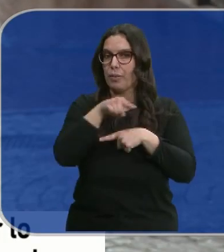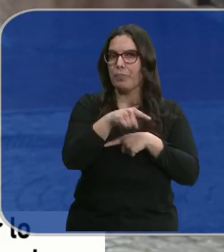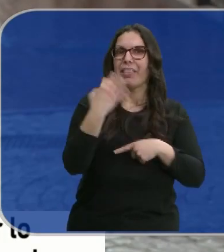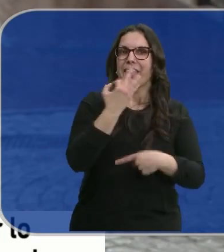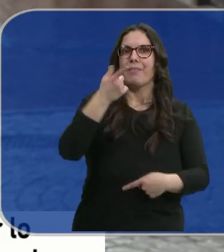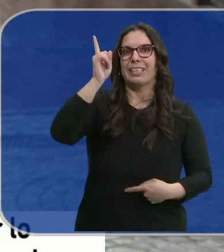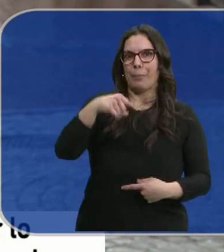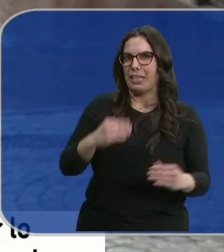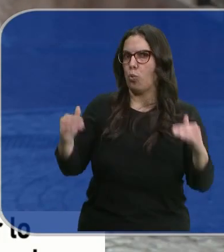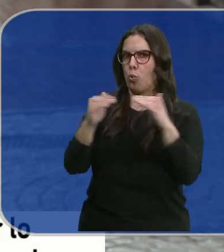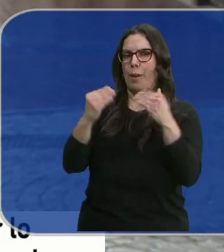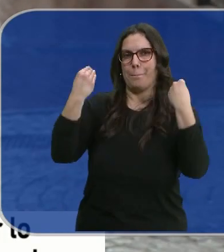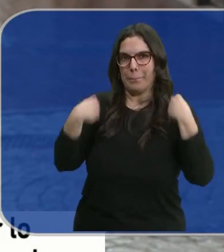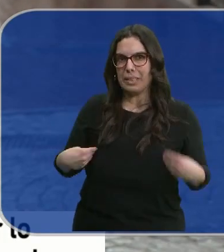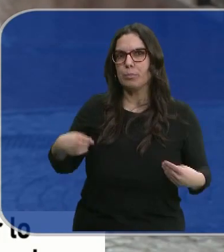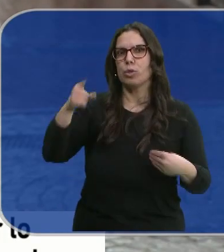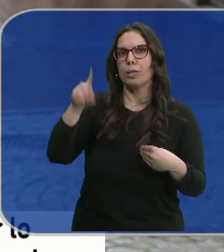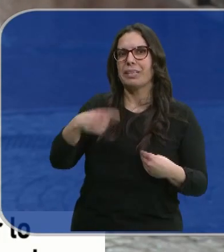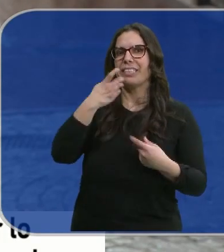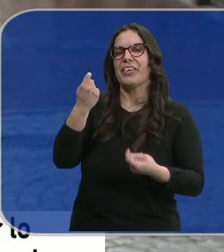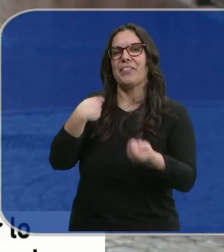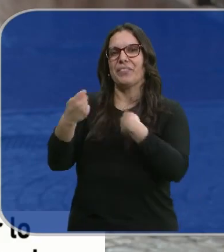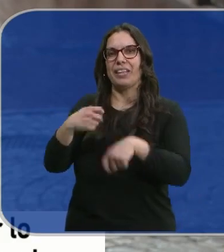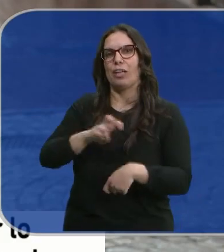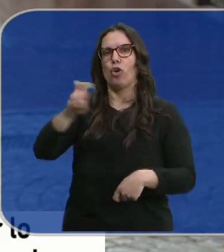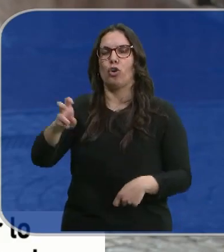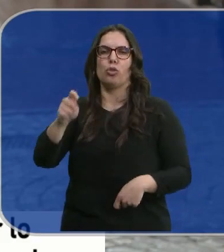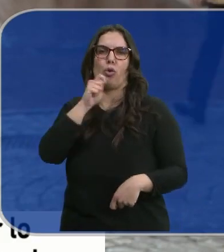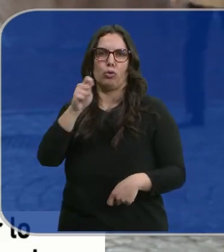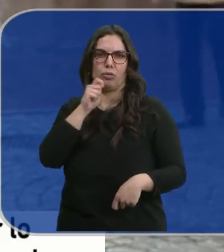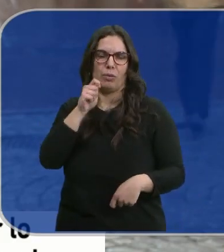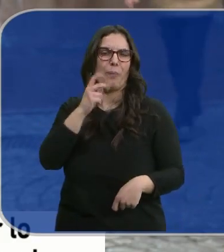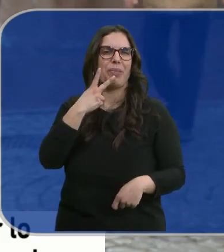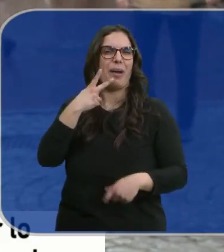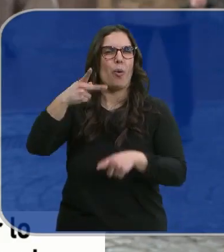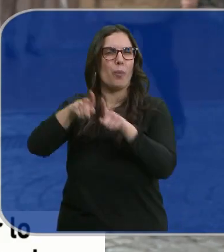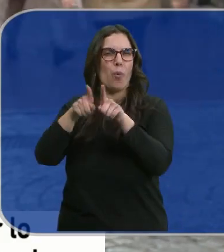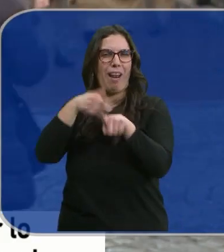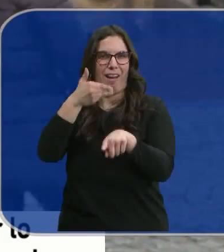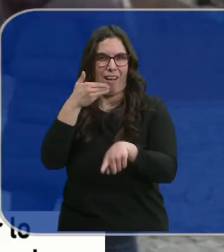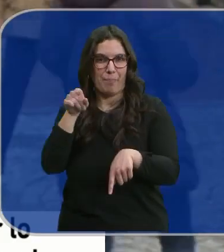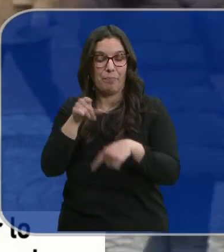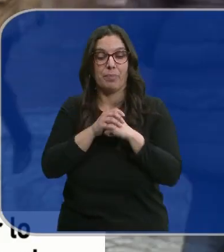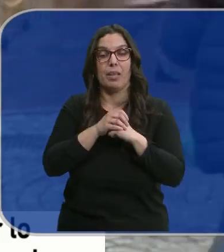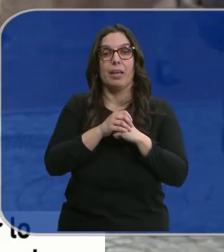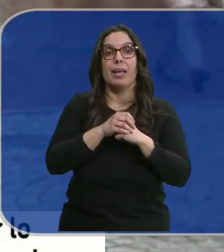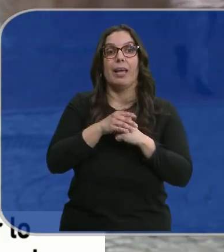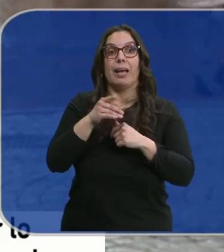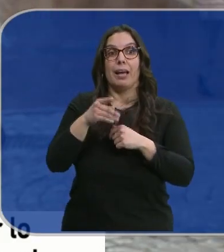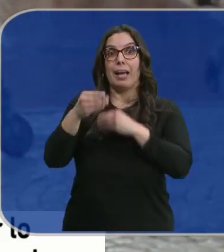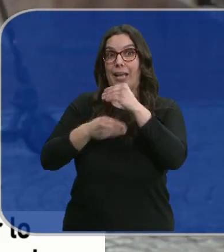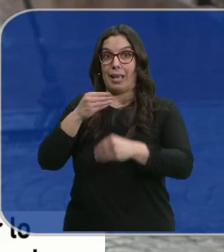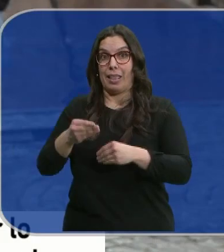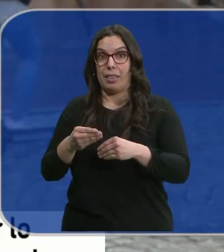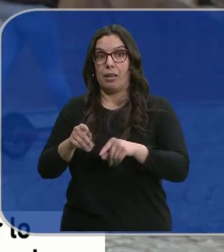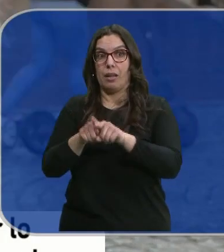que aparecer también a partir de ahora en la comercialización del tabaco calentado. Estos nuevos dispositivos lo que hacen es calentar el